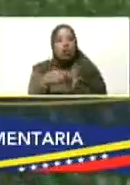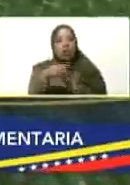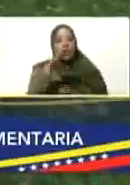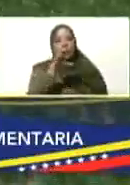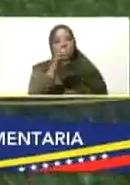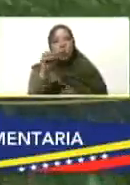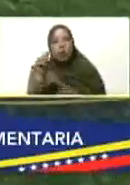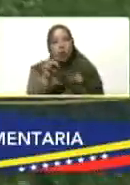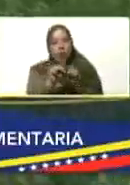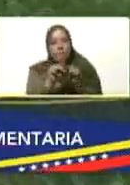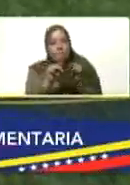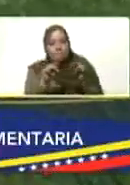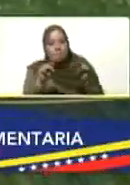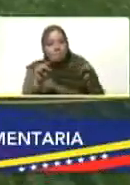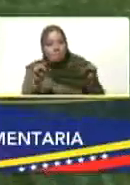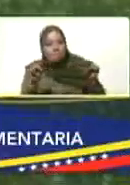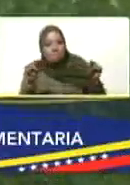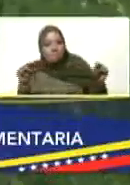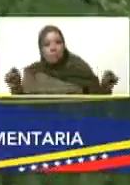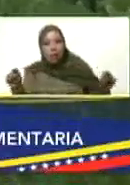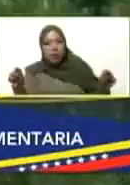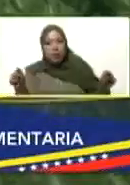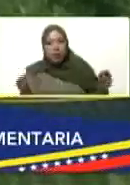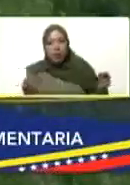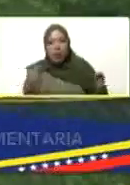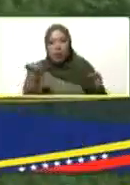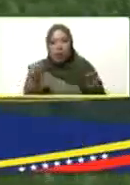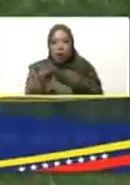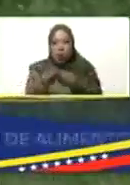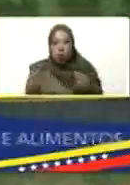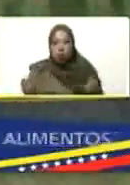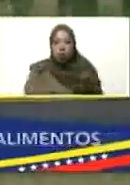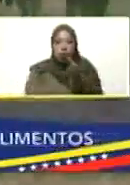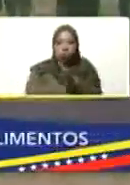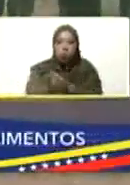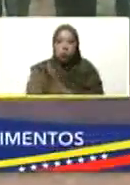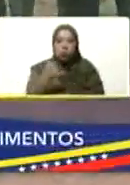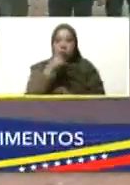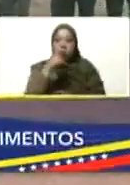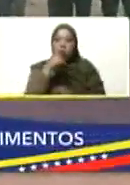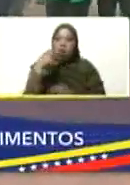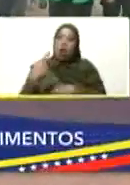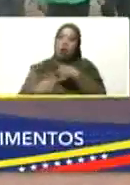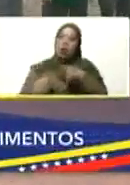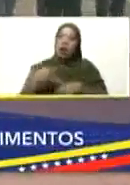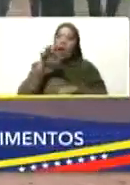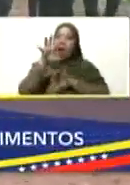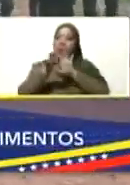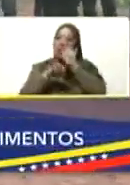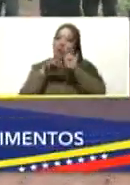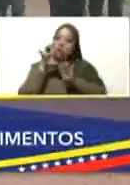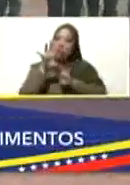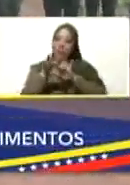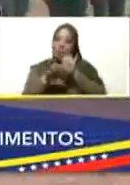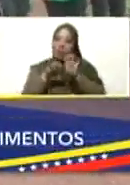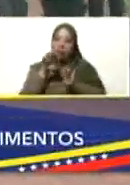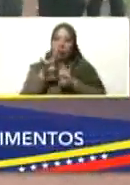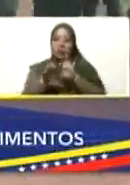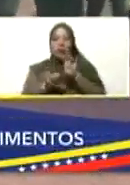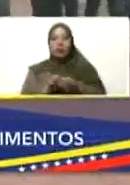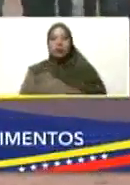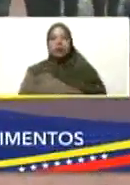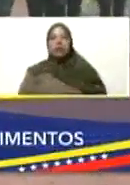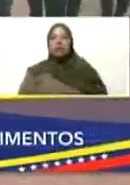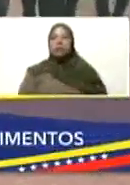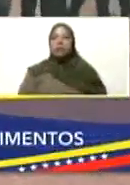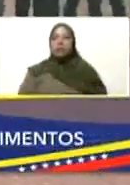soya. La soya es un elemento fundamental para la cría de animales. ¿Eh?